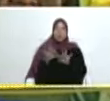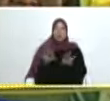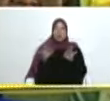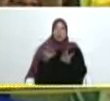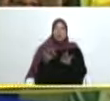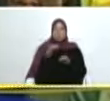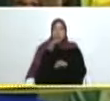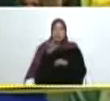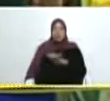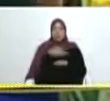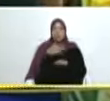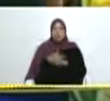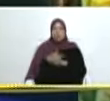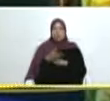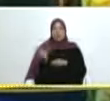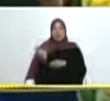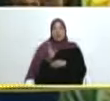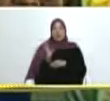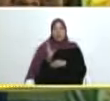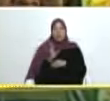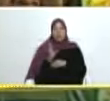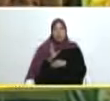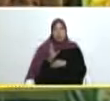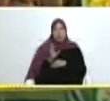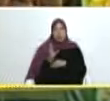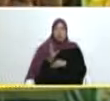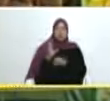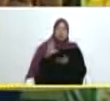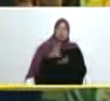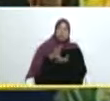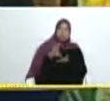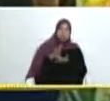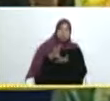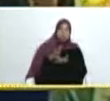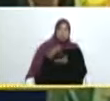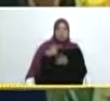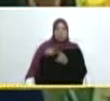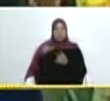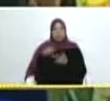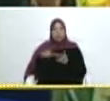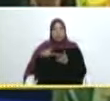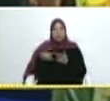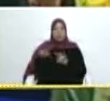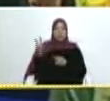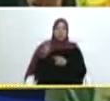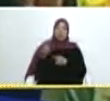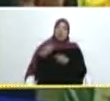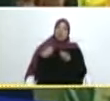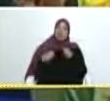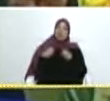ciclovías en las principales ciudades del país. También las mesas técnicas de agua, las comunidades